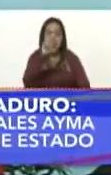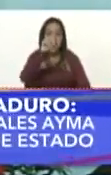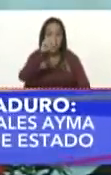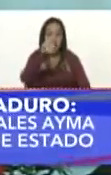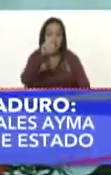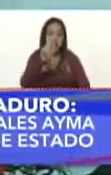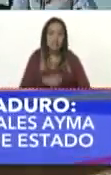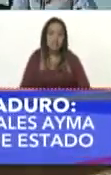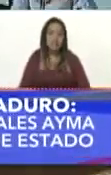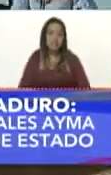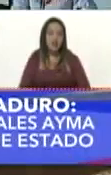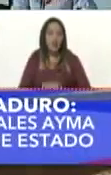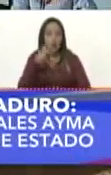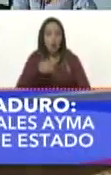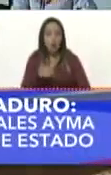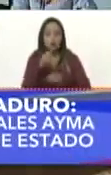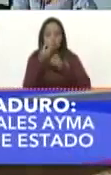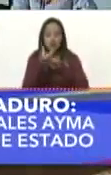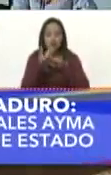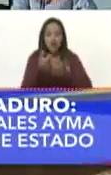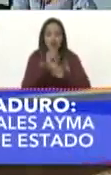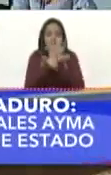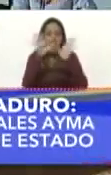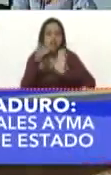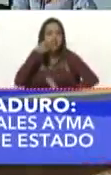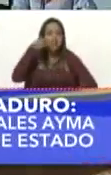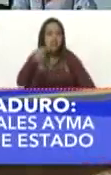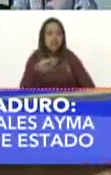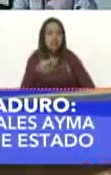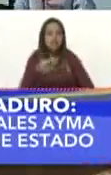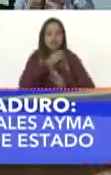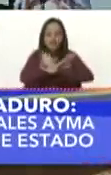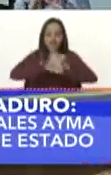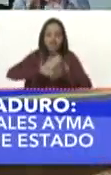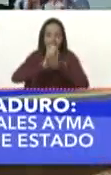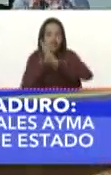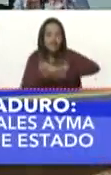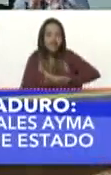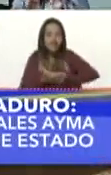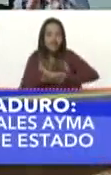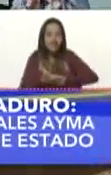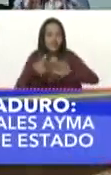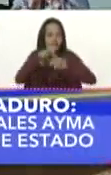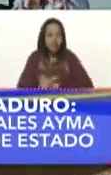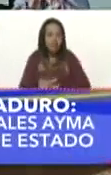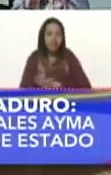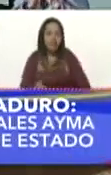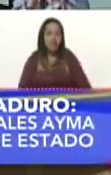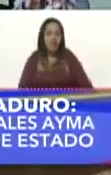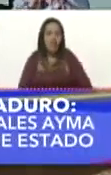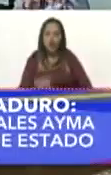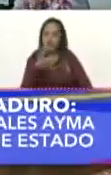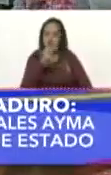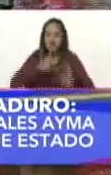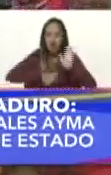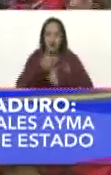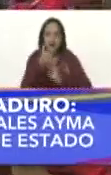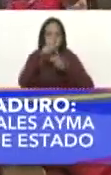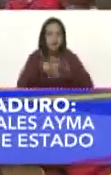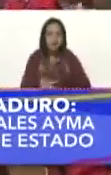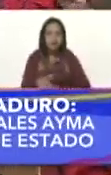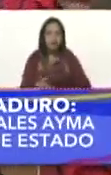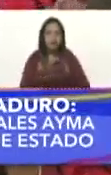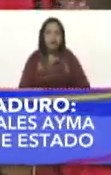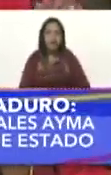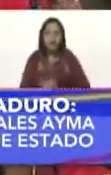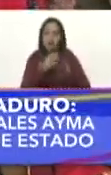Jara, hoy está hablando claro y diciendo, basta ya de neoliberalismo, no más neoliberalismo,